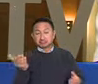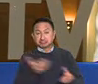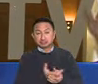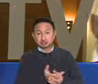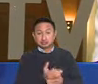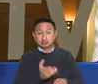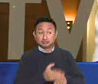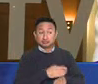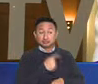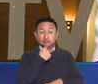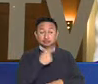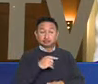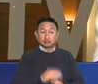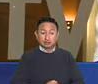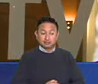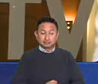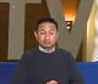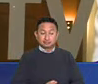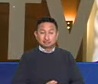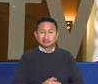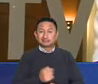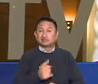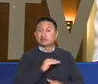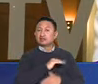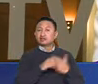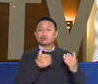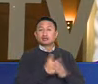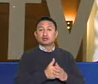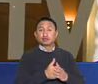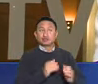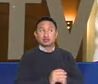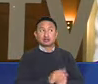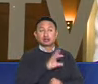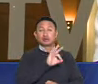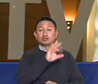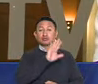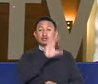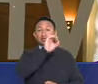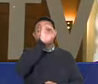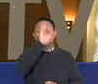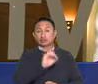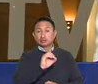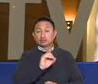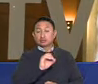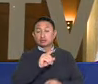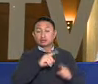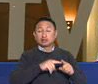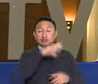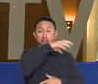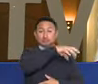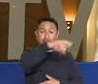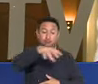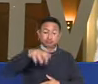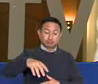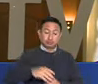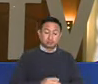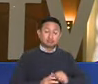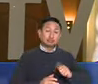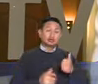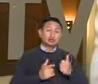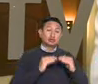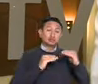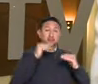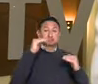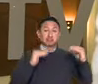decíamos, pues prácticamente ya está casi al 95% en algunas provincias, en otras provincias un poco